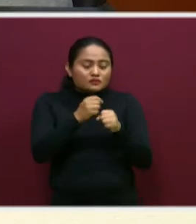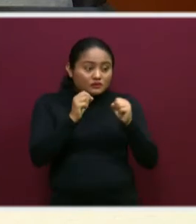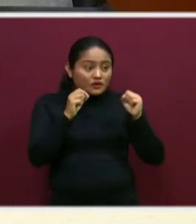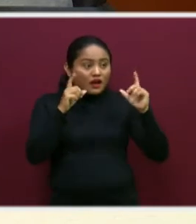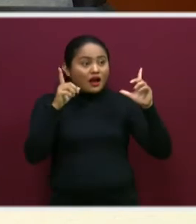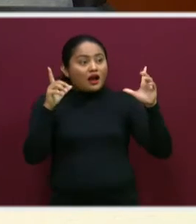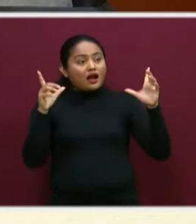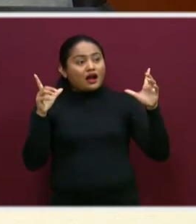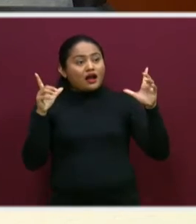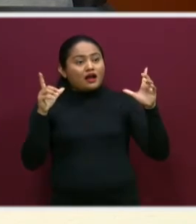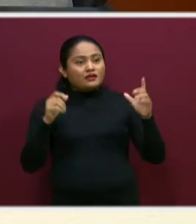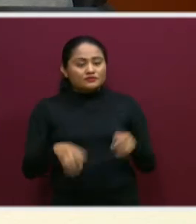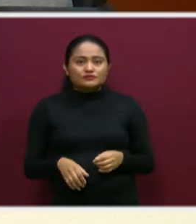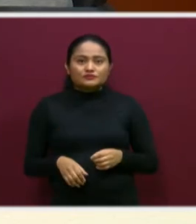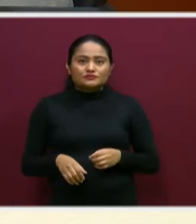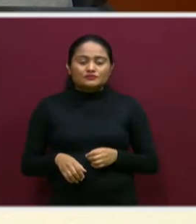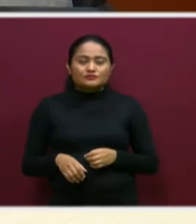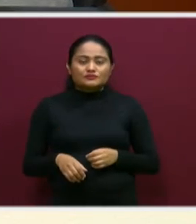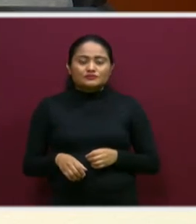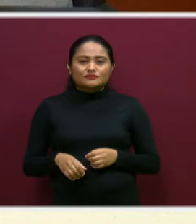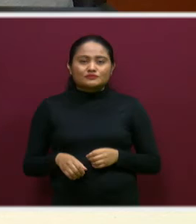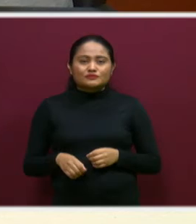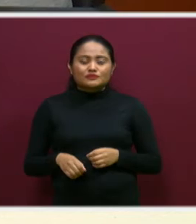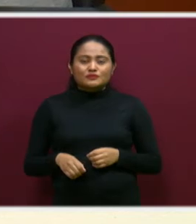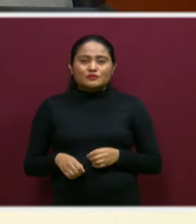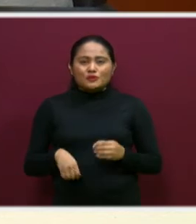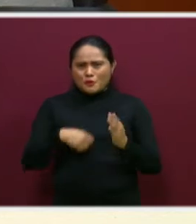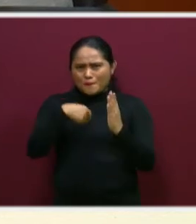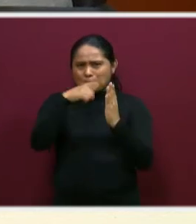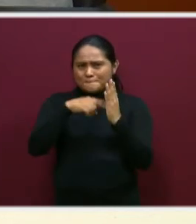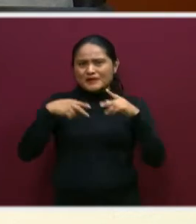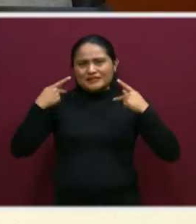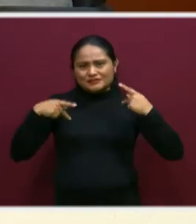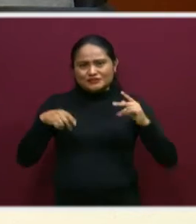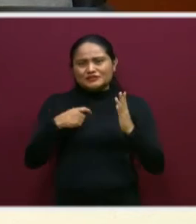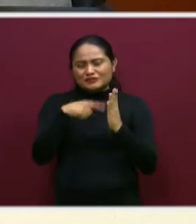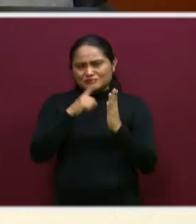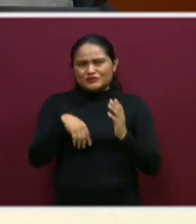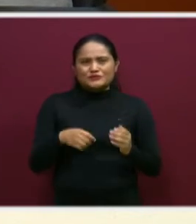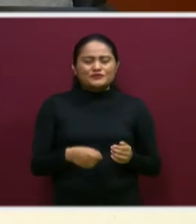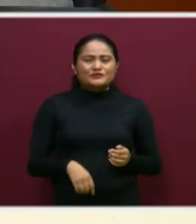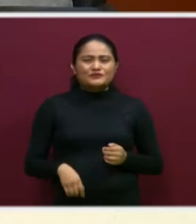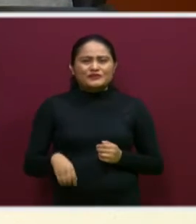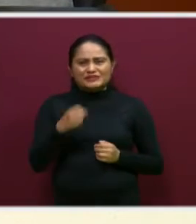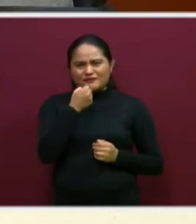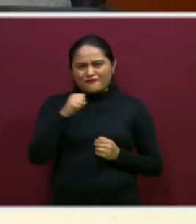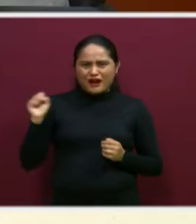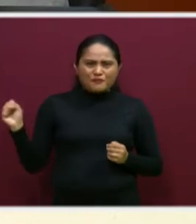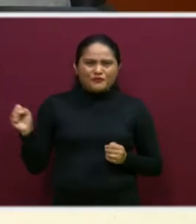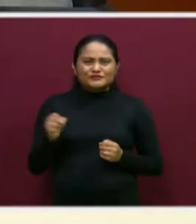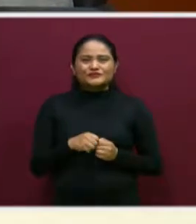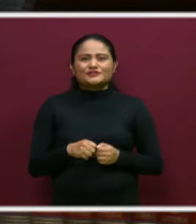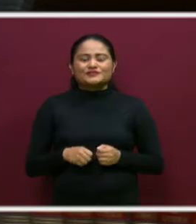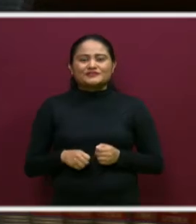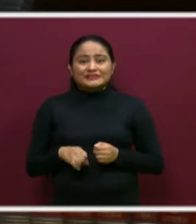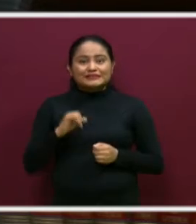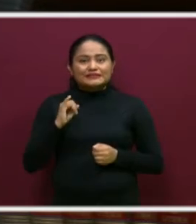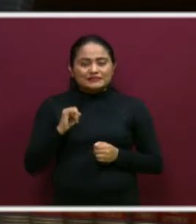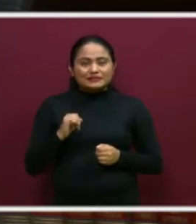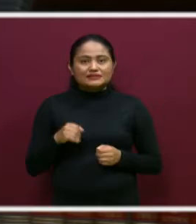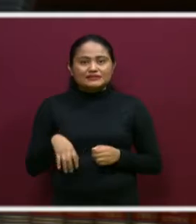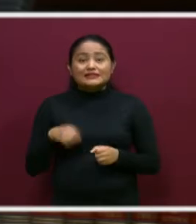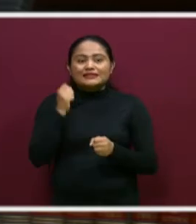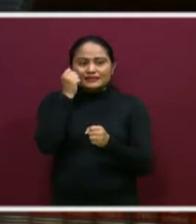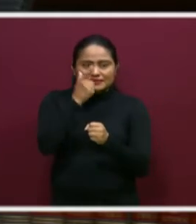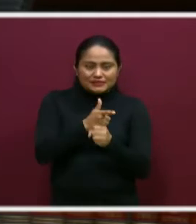nuevo pintor o pintora muy famosos cuando sean grandes si todos talleres tiene ese enfoque ir descubriendo nuevas habilidades o que les